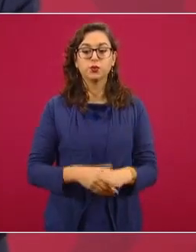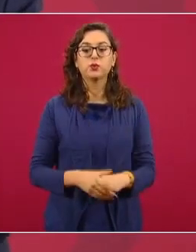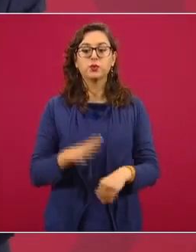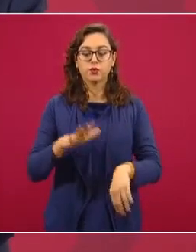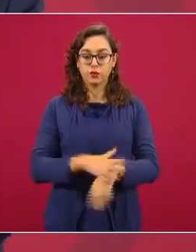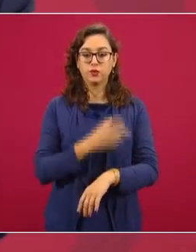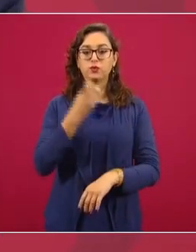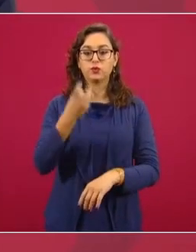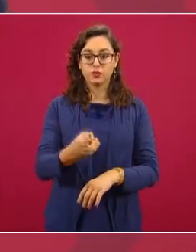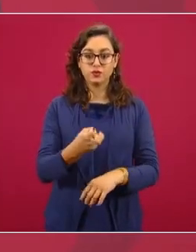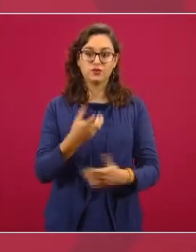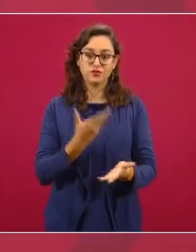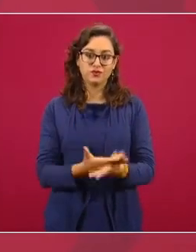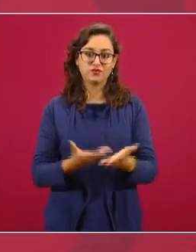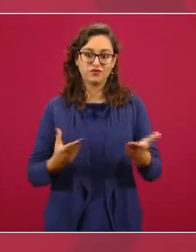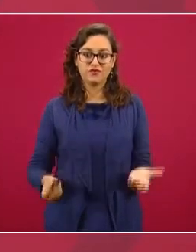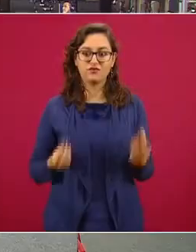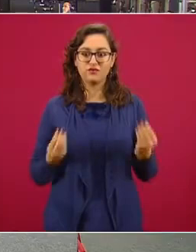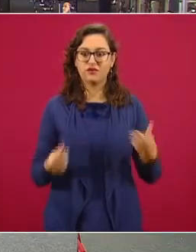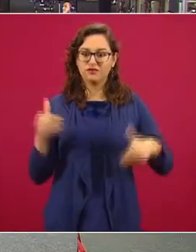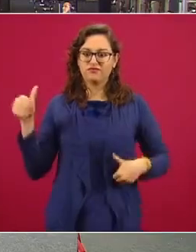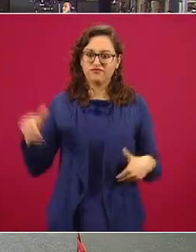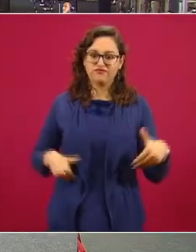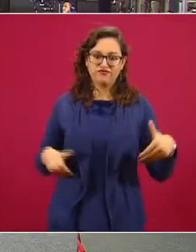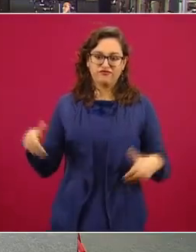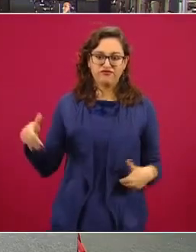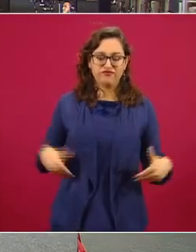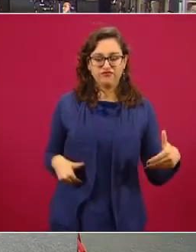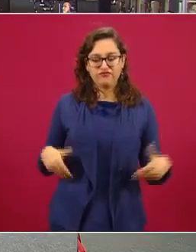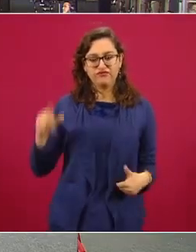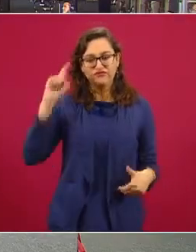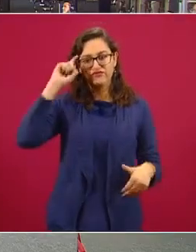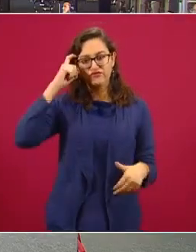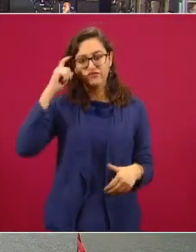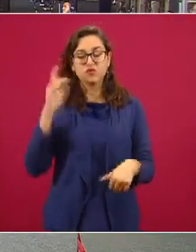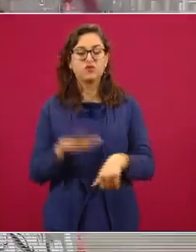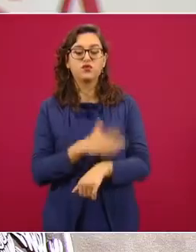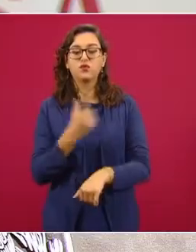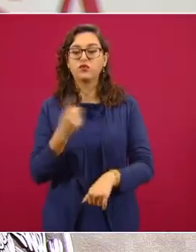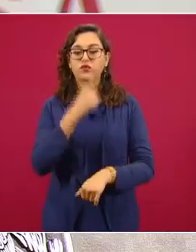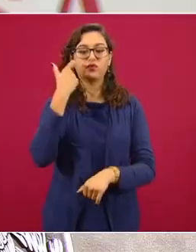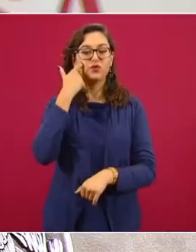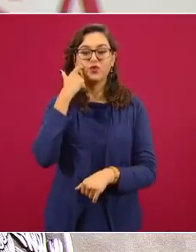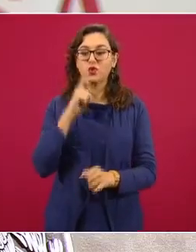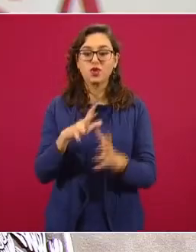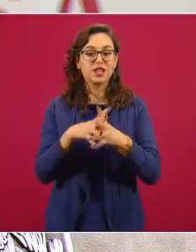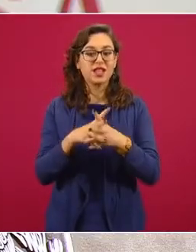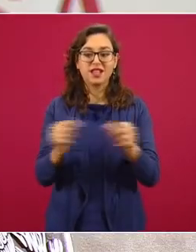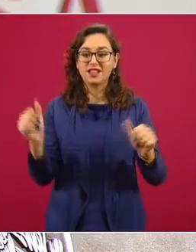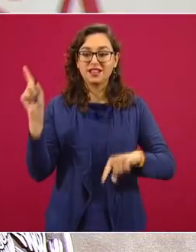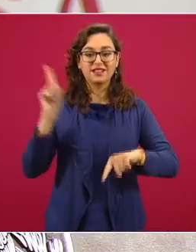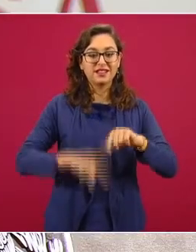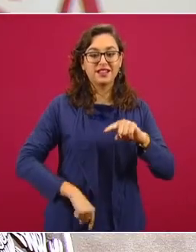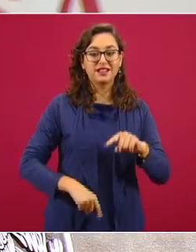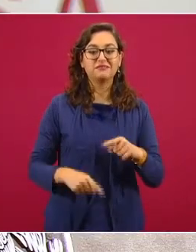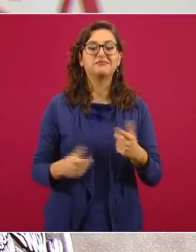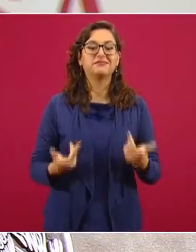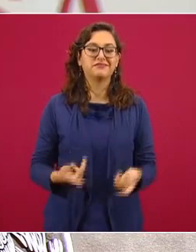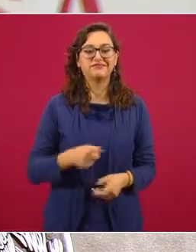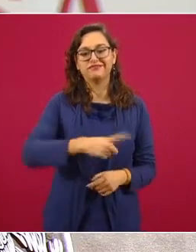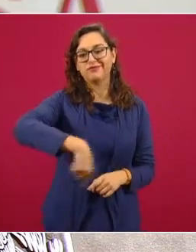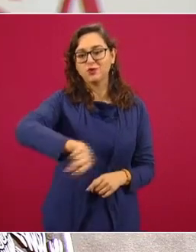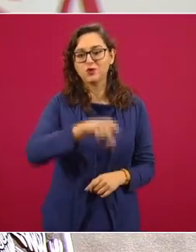hay muchos que están defendiendo el que no desaparezcan los fideicomisos, porque